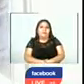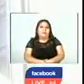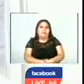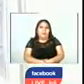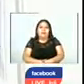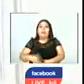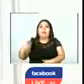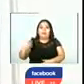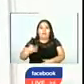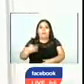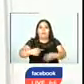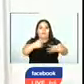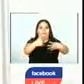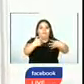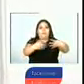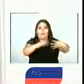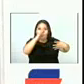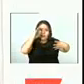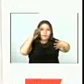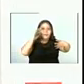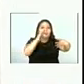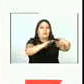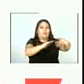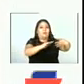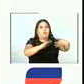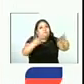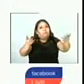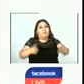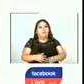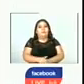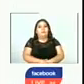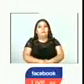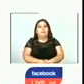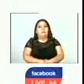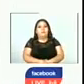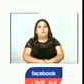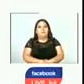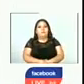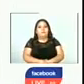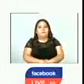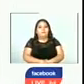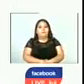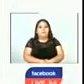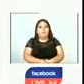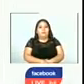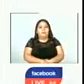Hay que respetar las leyes de tránsito, de todos modos. Dicho, estamos, ¿y crees que esto va a ayudar?